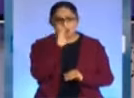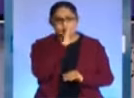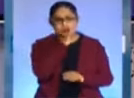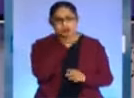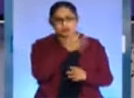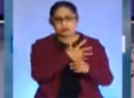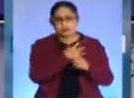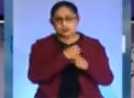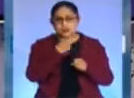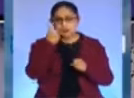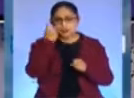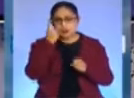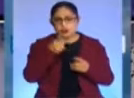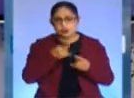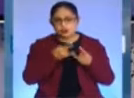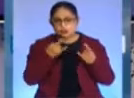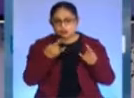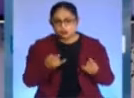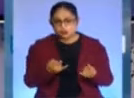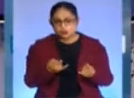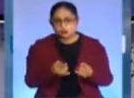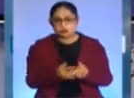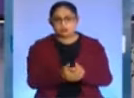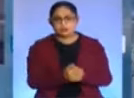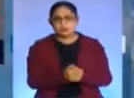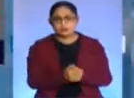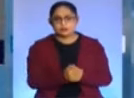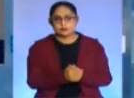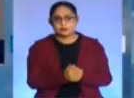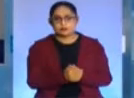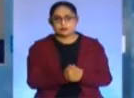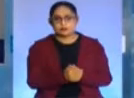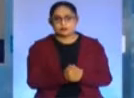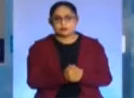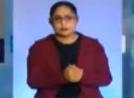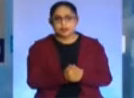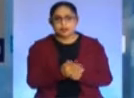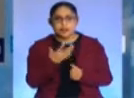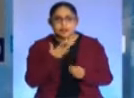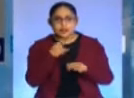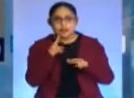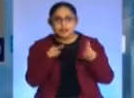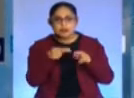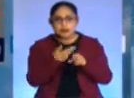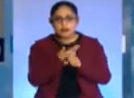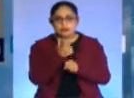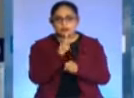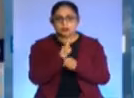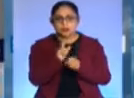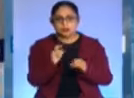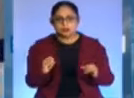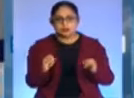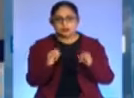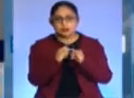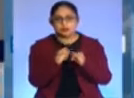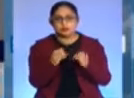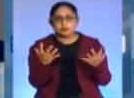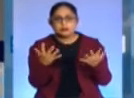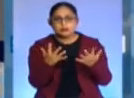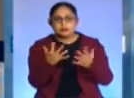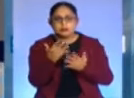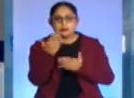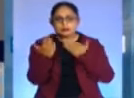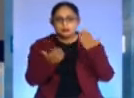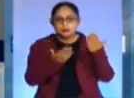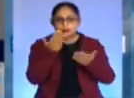patrimonio histórico del estado. Escuchemos. A nivel nacional, el instituto genera estudios